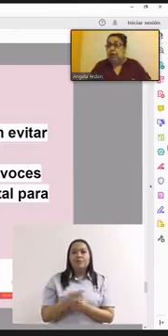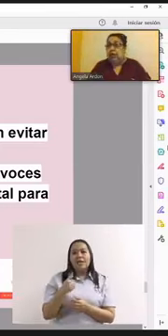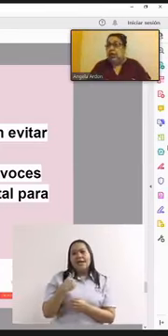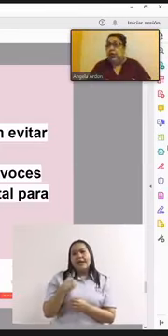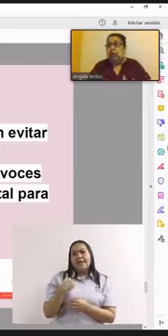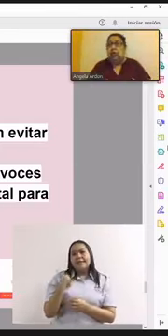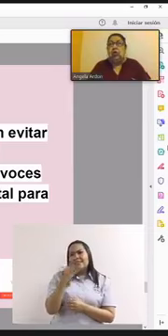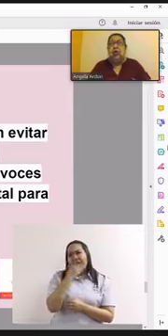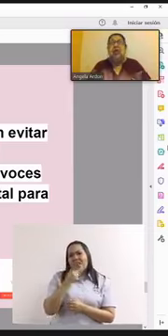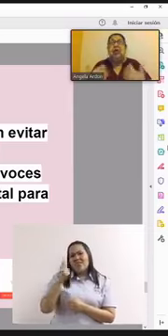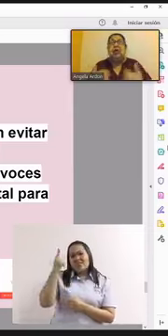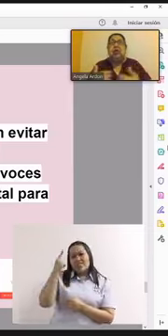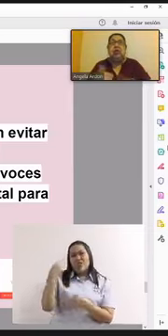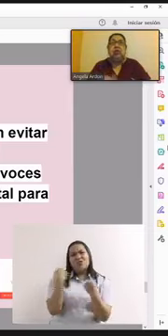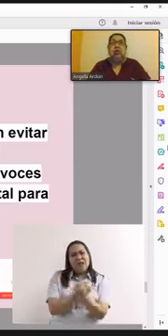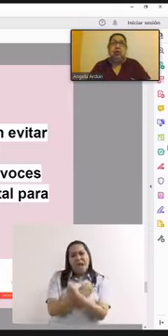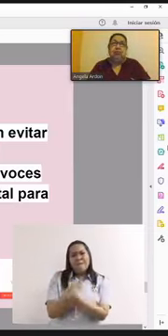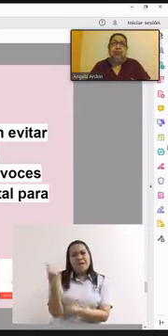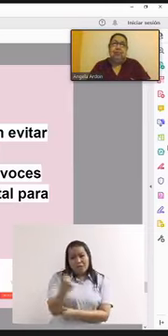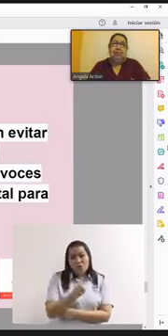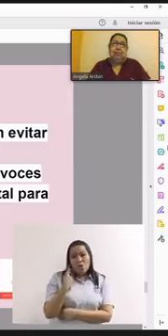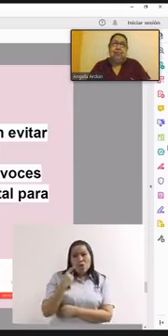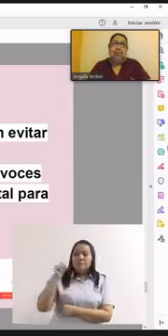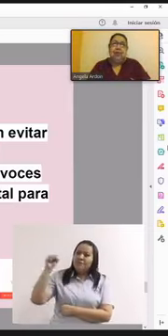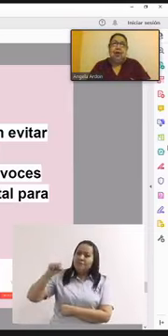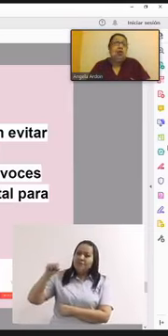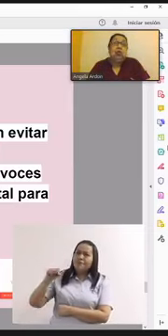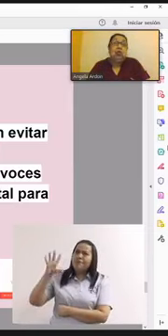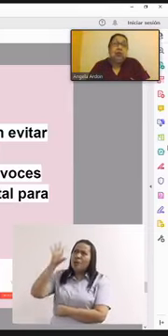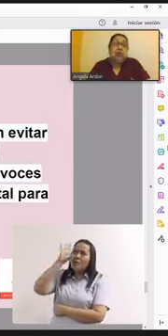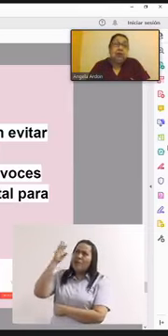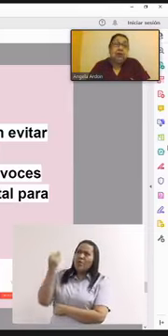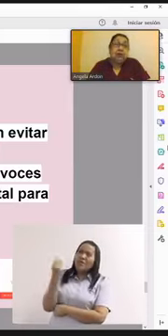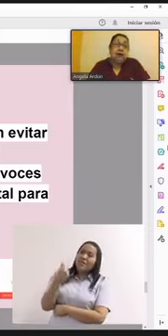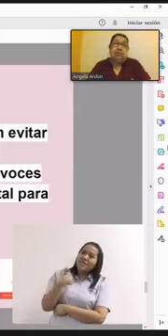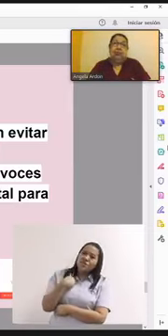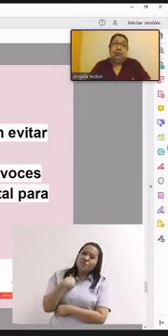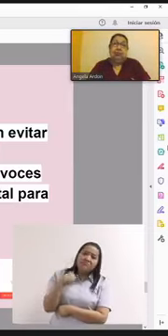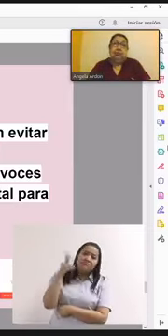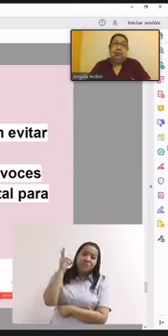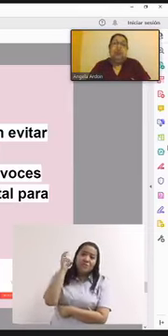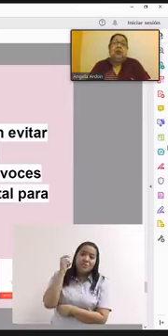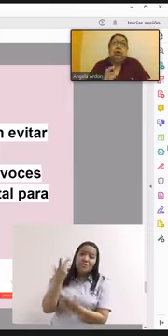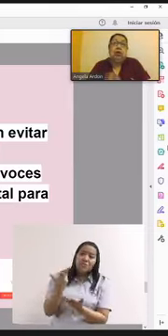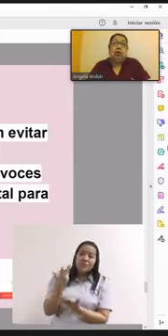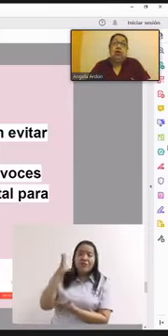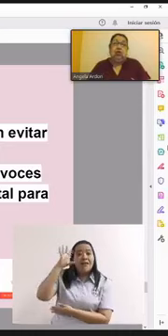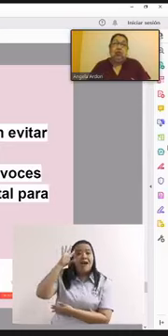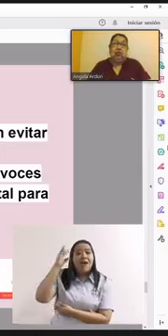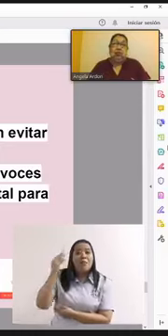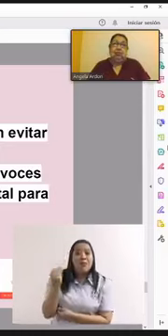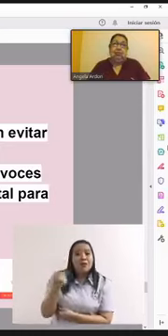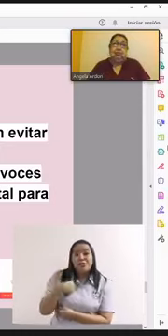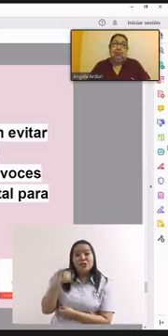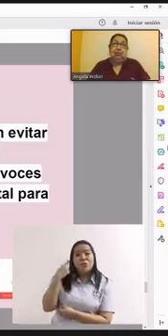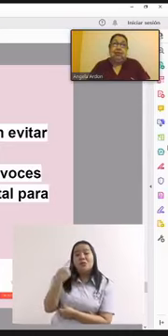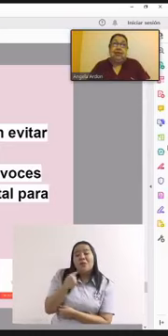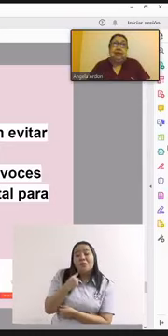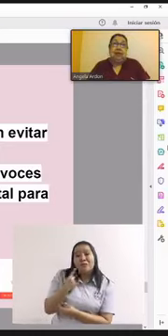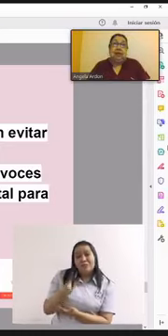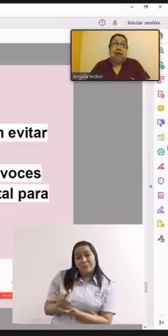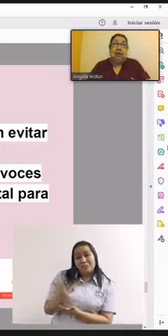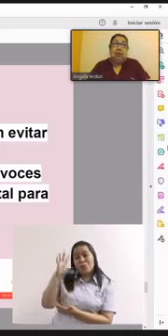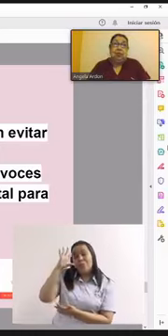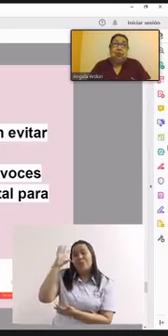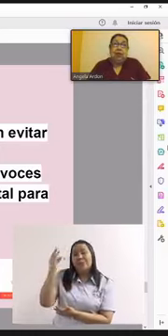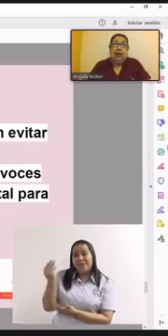¿sí? Y todo. ¿Y por qué yo no escucho? No supe qué contestarle. ¿Y por qué yo que soy sordo?